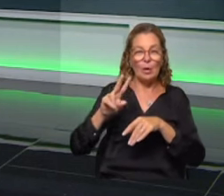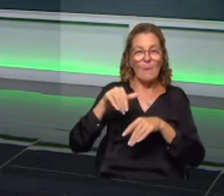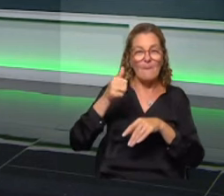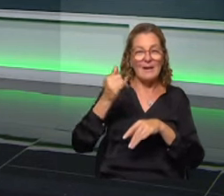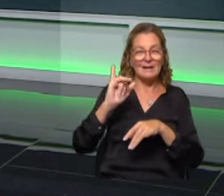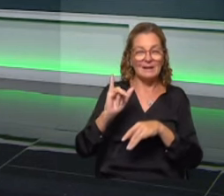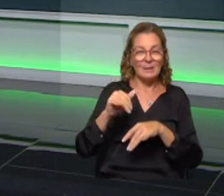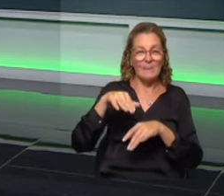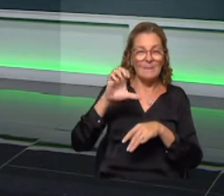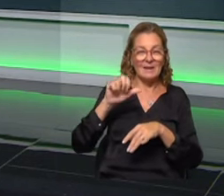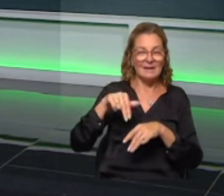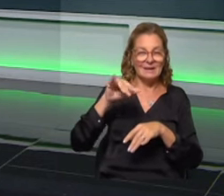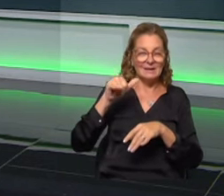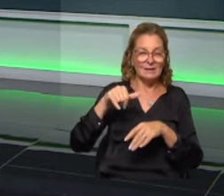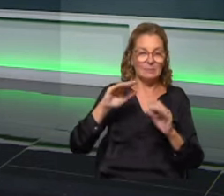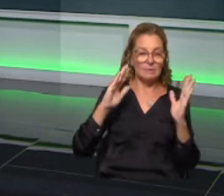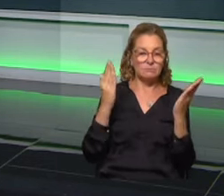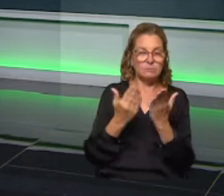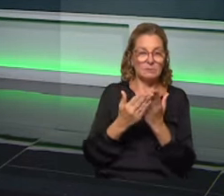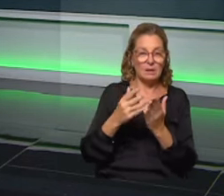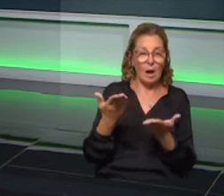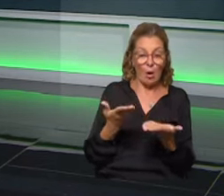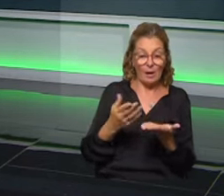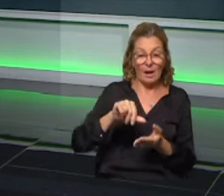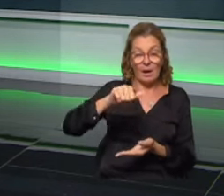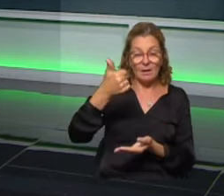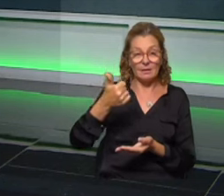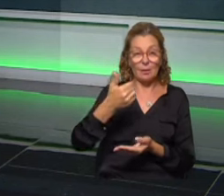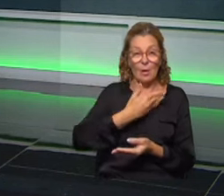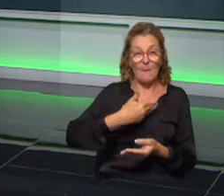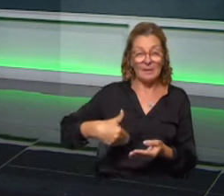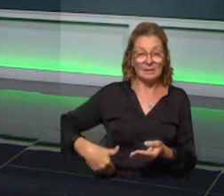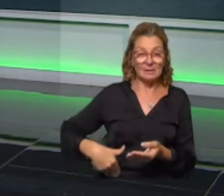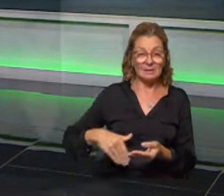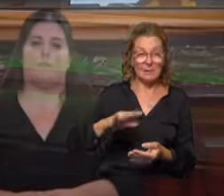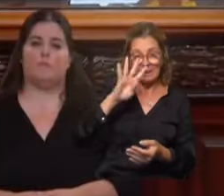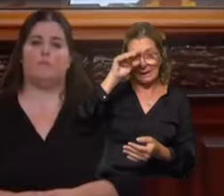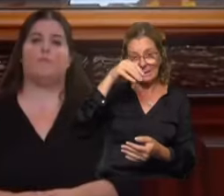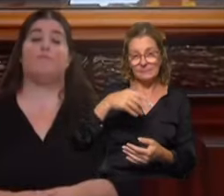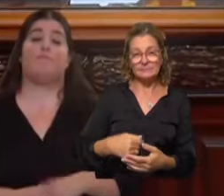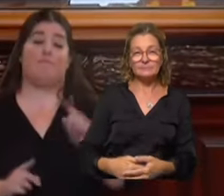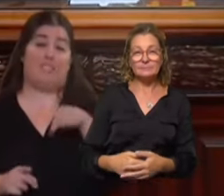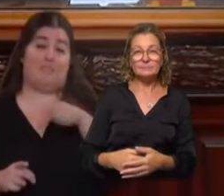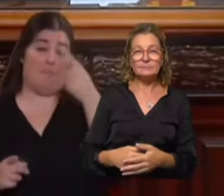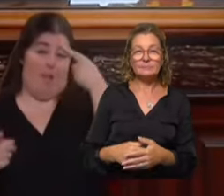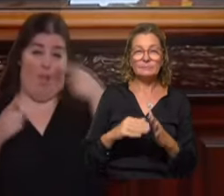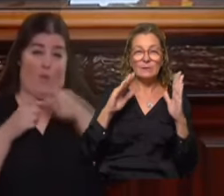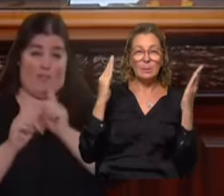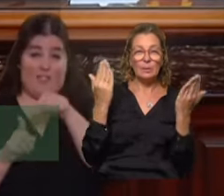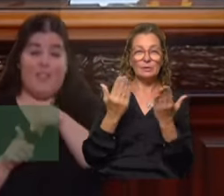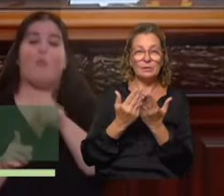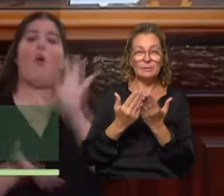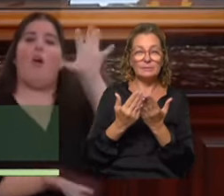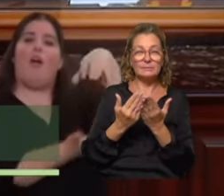Menem intentaron cerrar, pero sin éxito. Éxito que ahora tuvo el presidente Milei. Vamos a cerrar la agencia